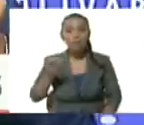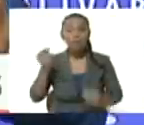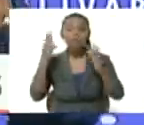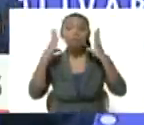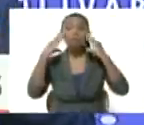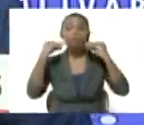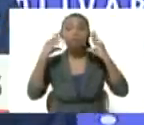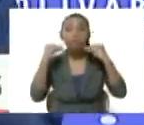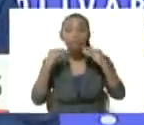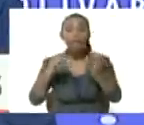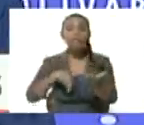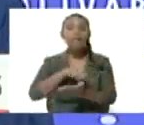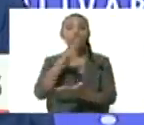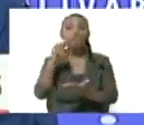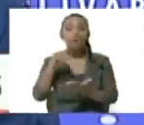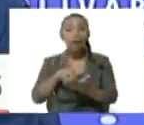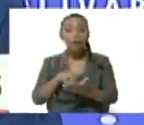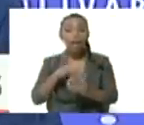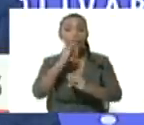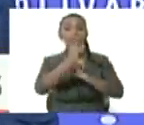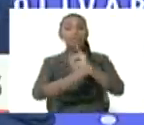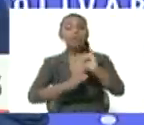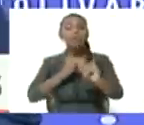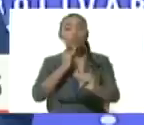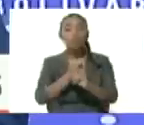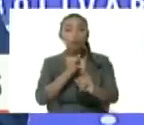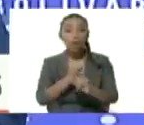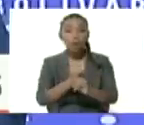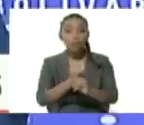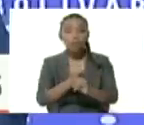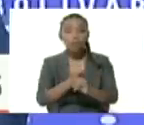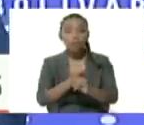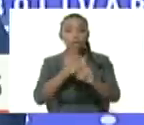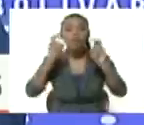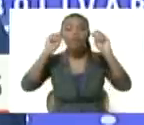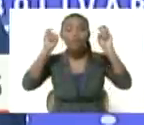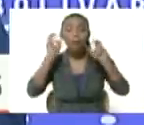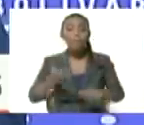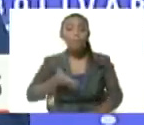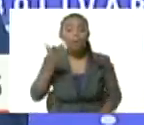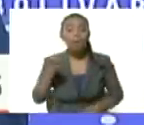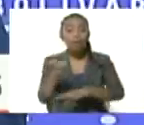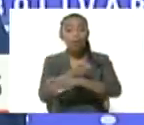expertos nacionales e internacionales en temas vitales del